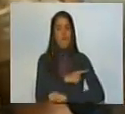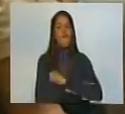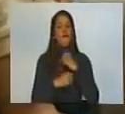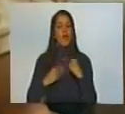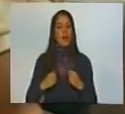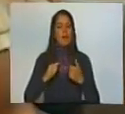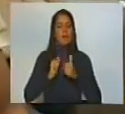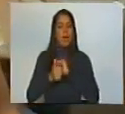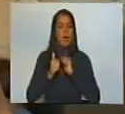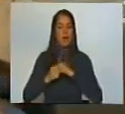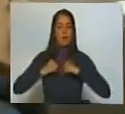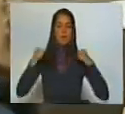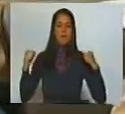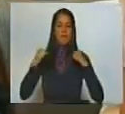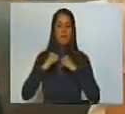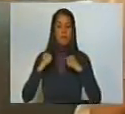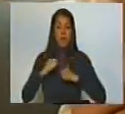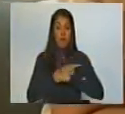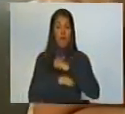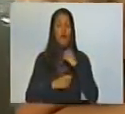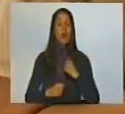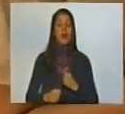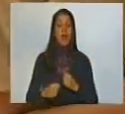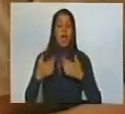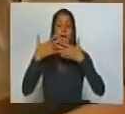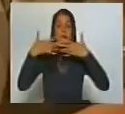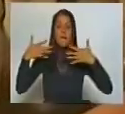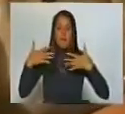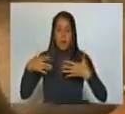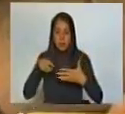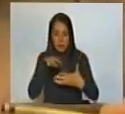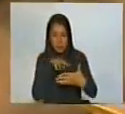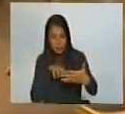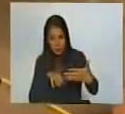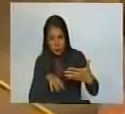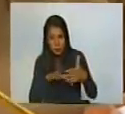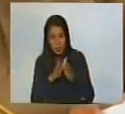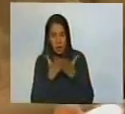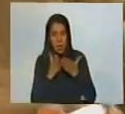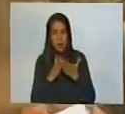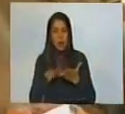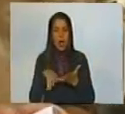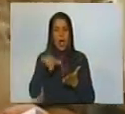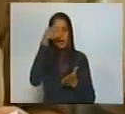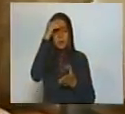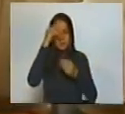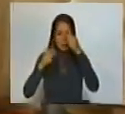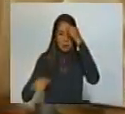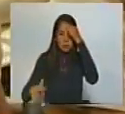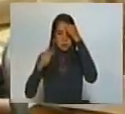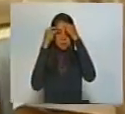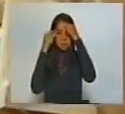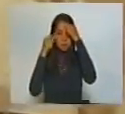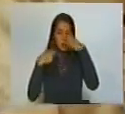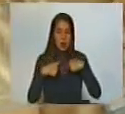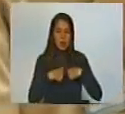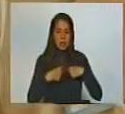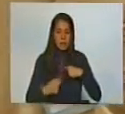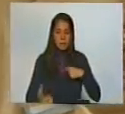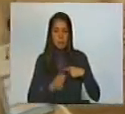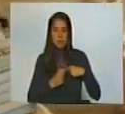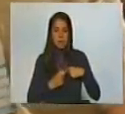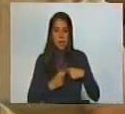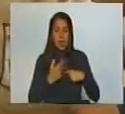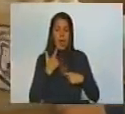pero la frase de él, que me ha acompañado desde esa época hasta hoy, y me acompañará siempre, dice: he vivido por